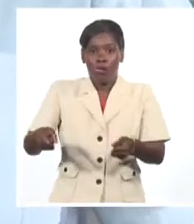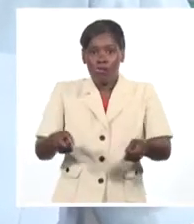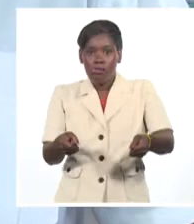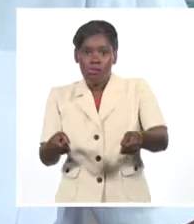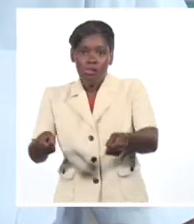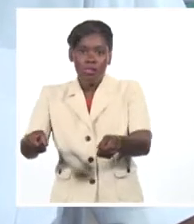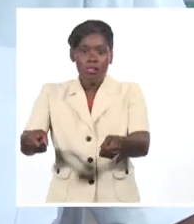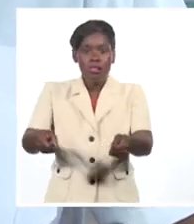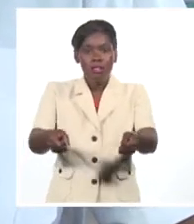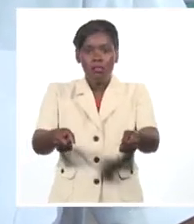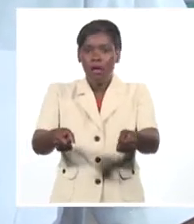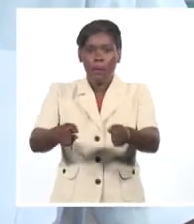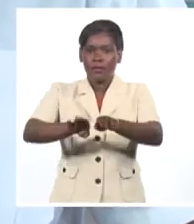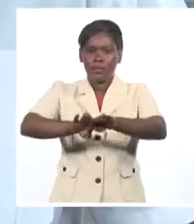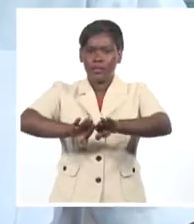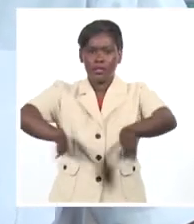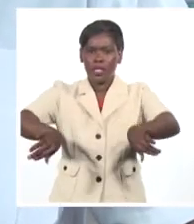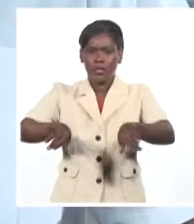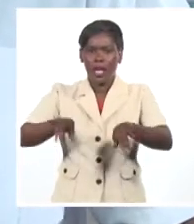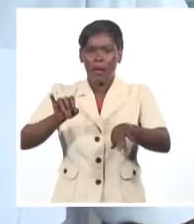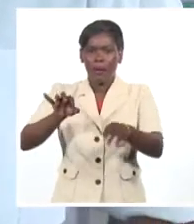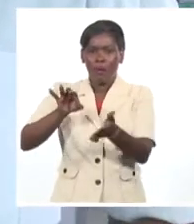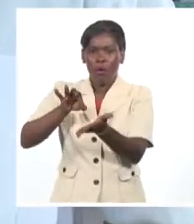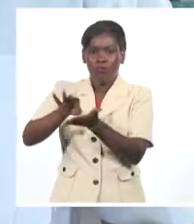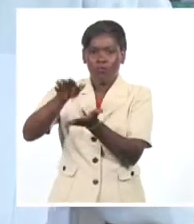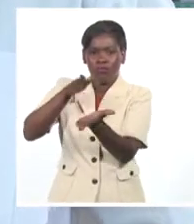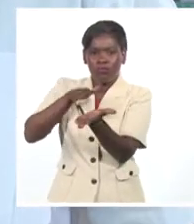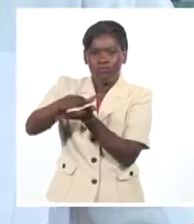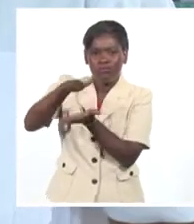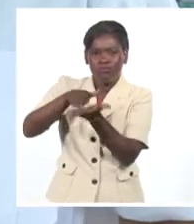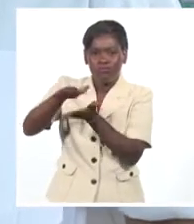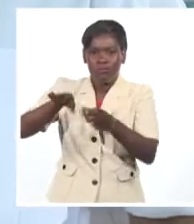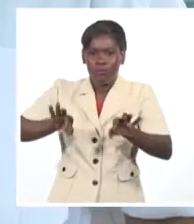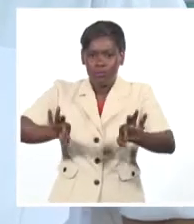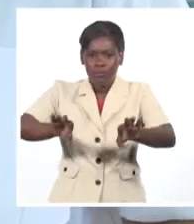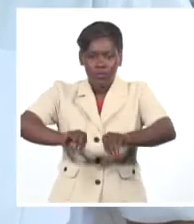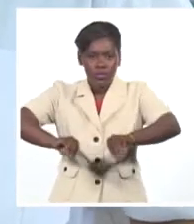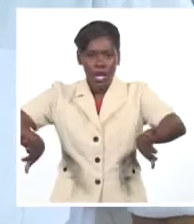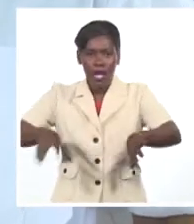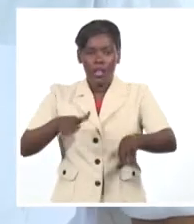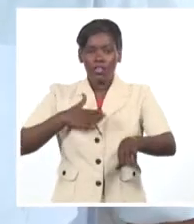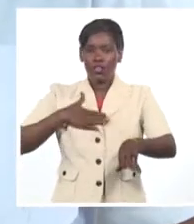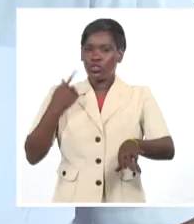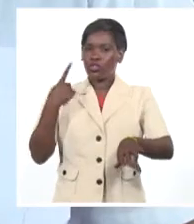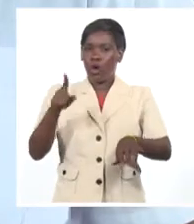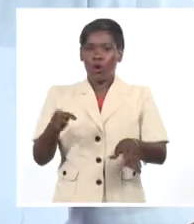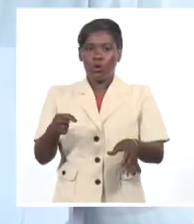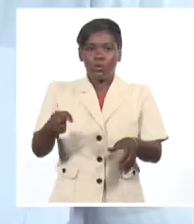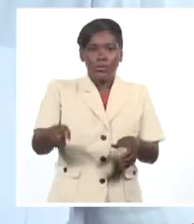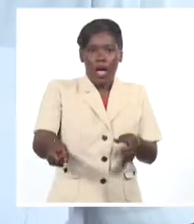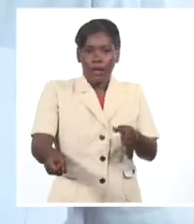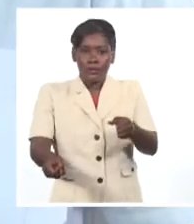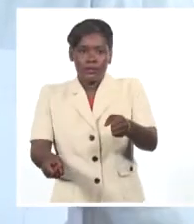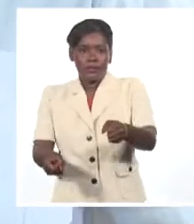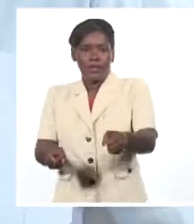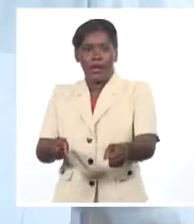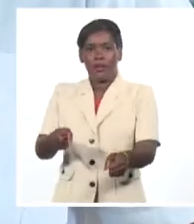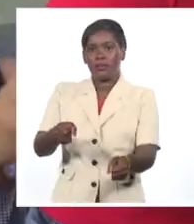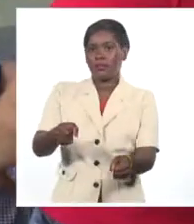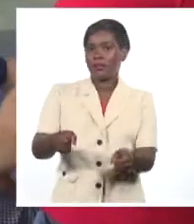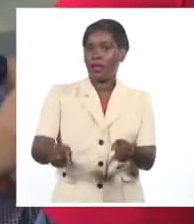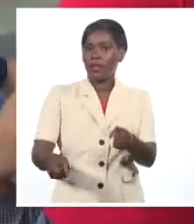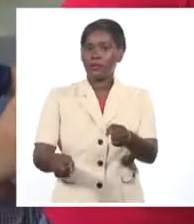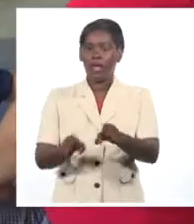quitamos la ruedita y los enseñamos a manejar el andador, o sea, a dominarlo, y lo que facilitó que la marcha se